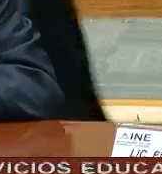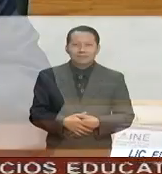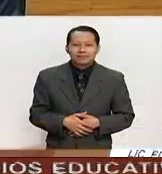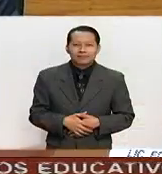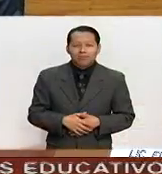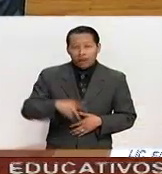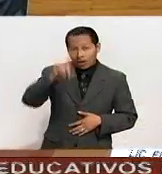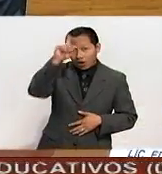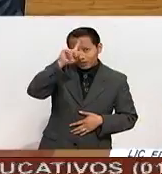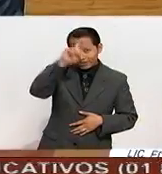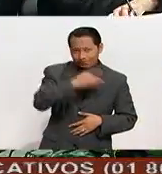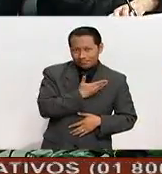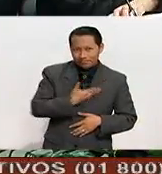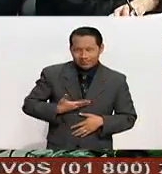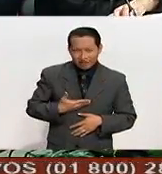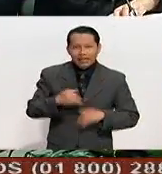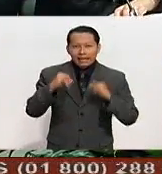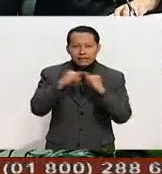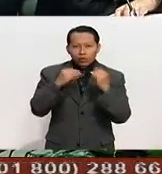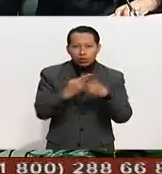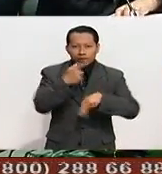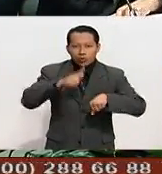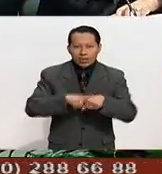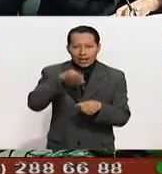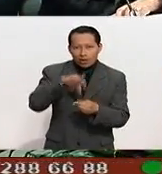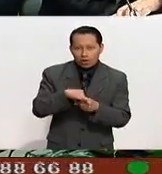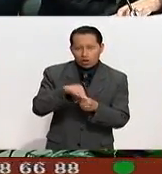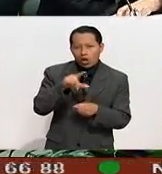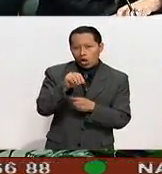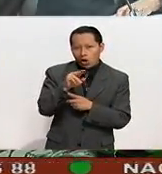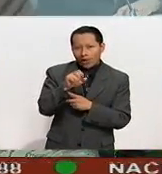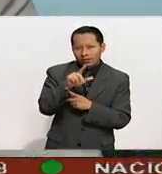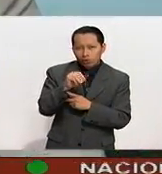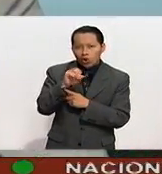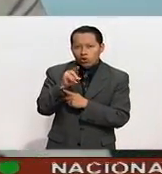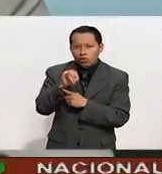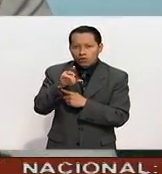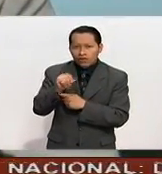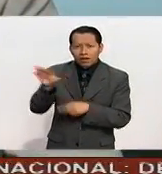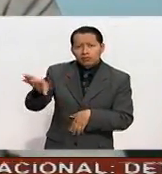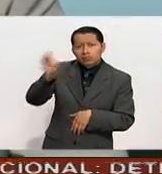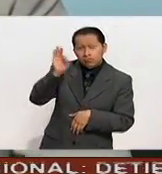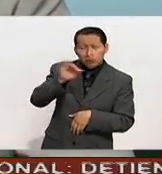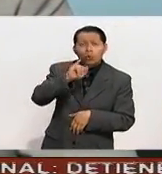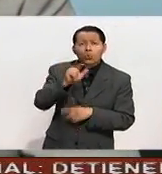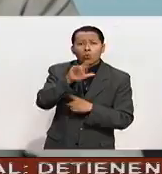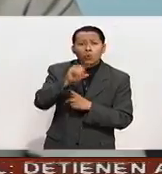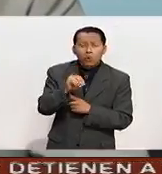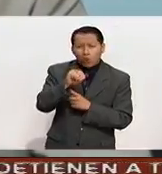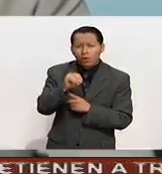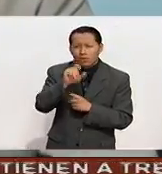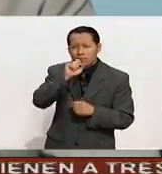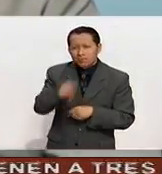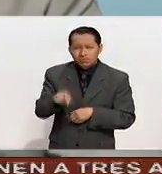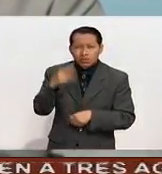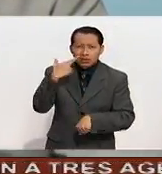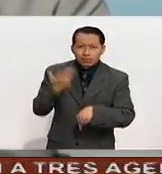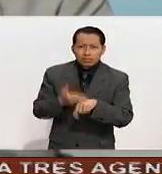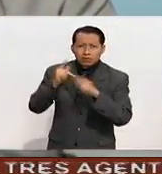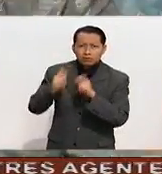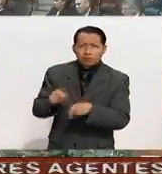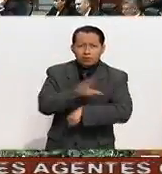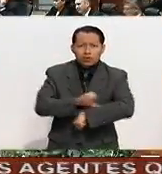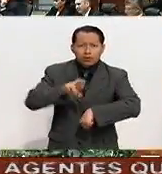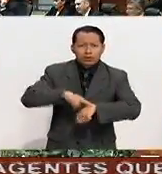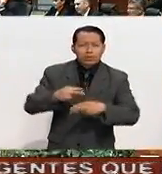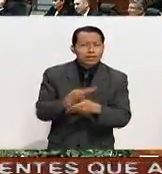El consejero presidente del Instituto Nacional Electoral, Lorenzo Córdoba, designó al doctor Julio Juárez Gamis encargado de despacho de la